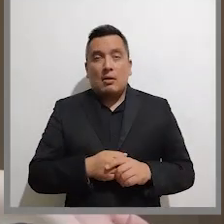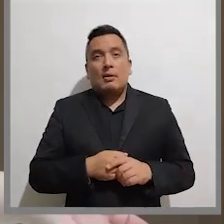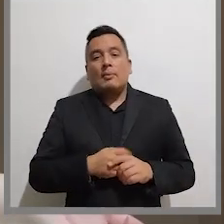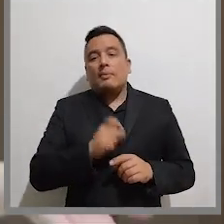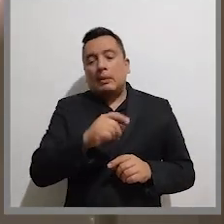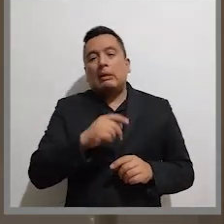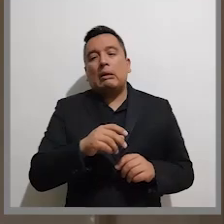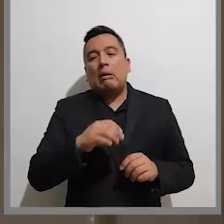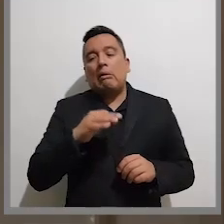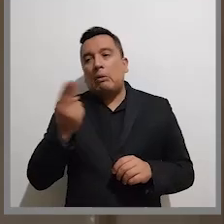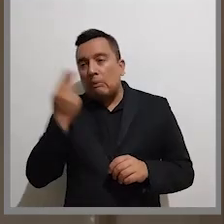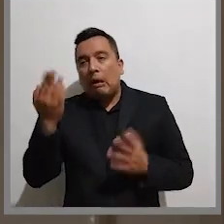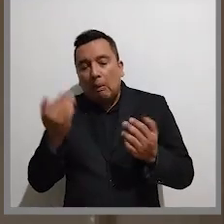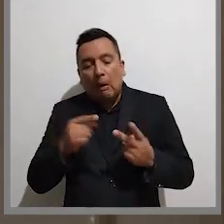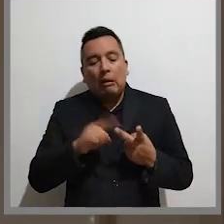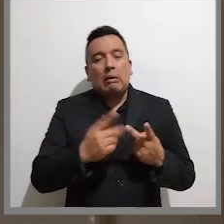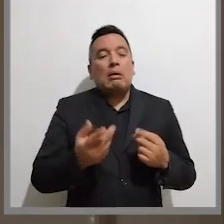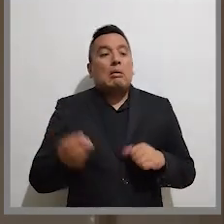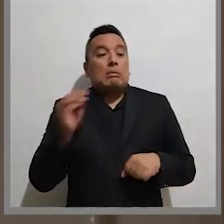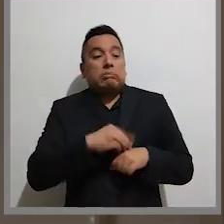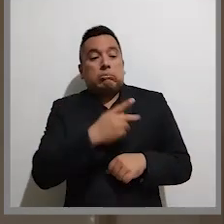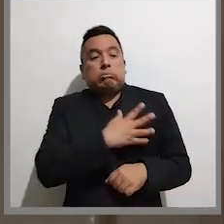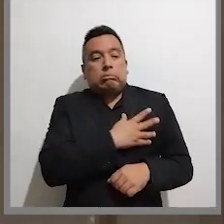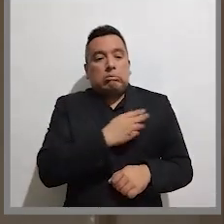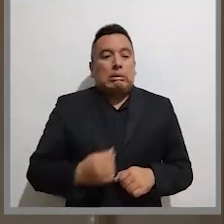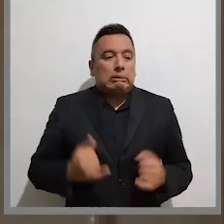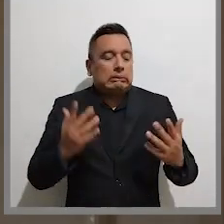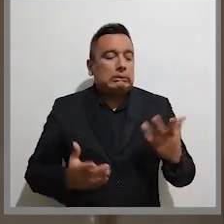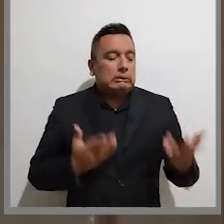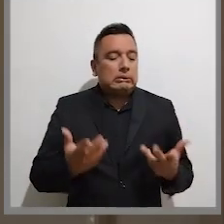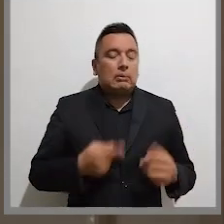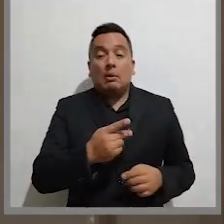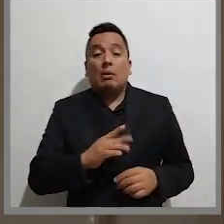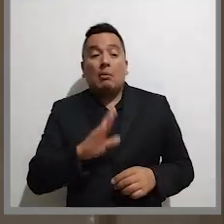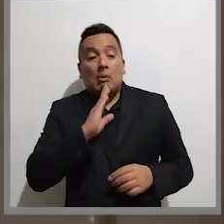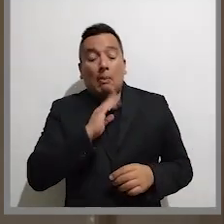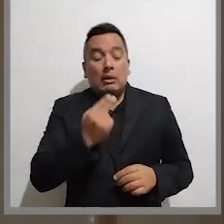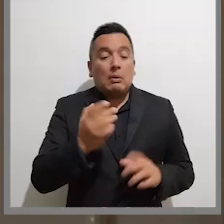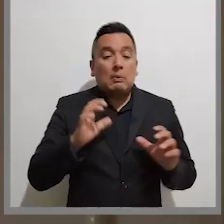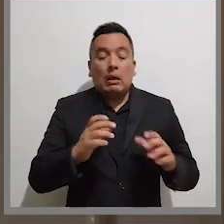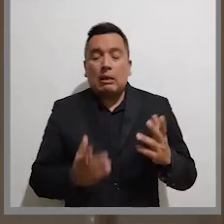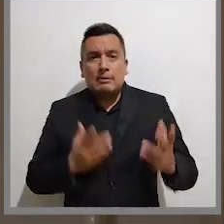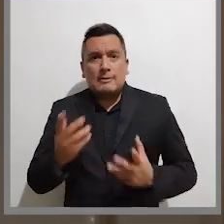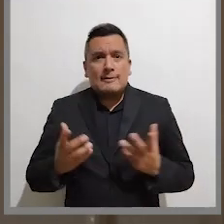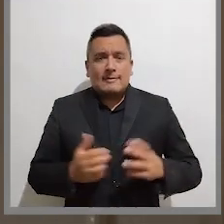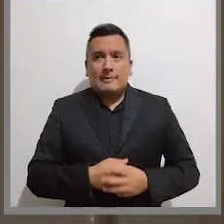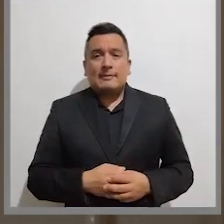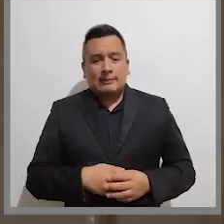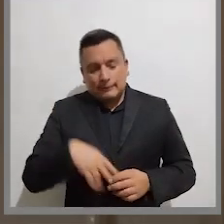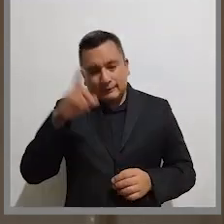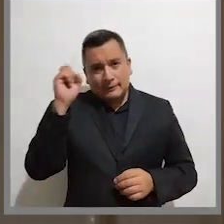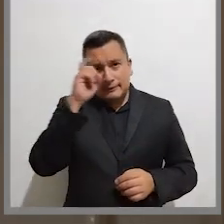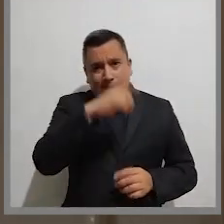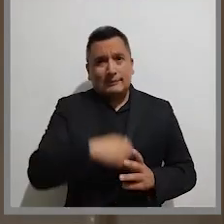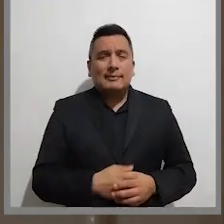cuidado a su mamá, que también es parte y viene de un círculo de violencia de muchos años, ¿no? Más ella es madre de